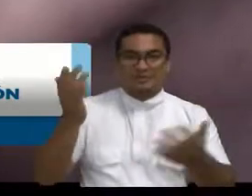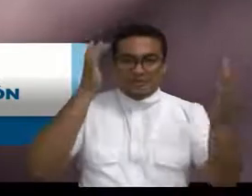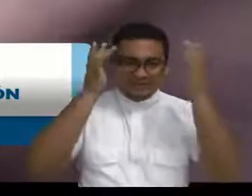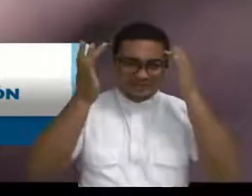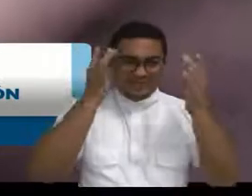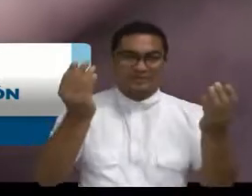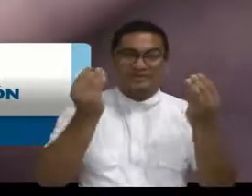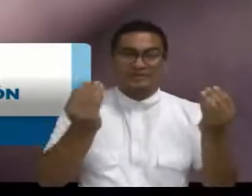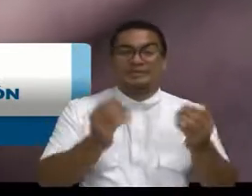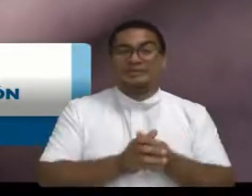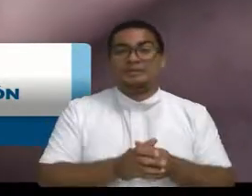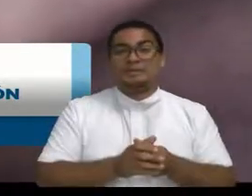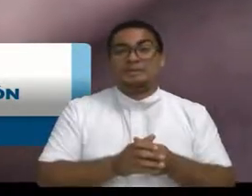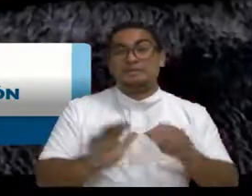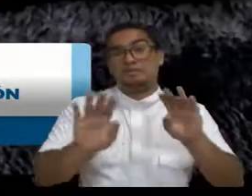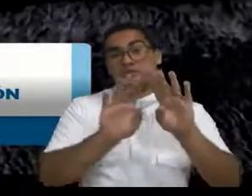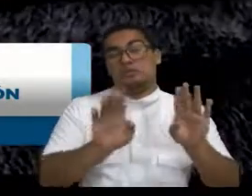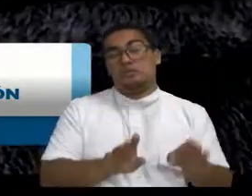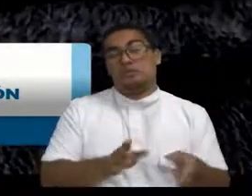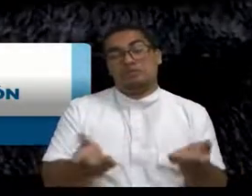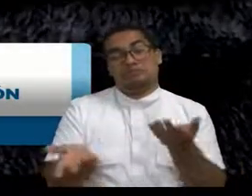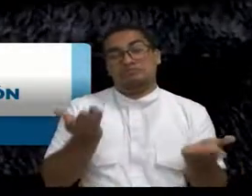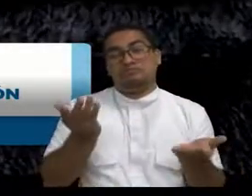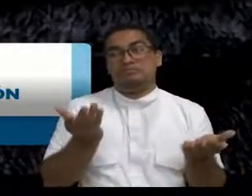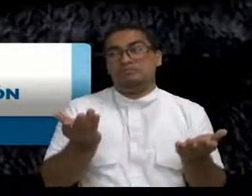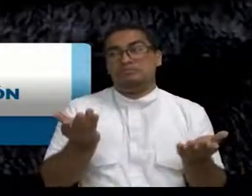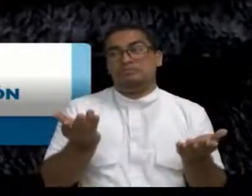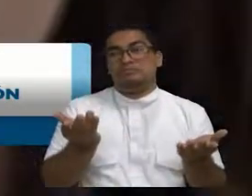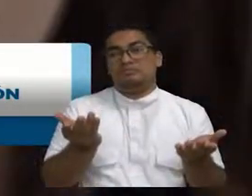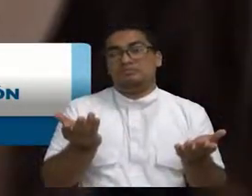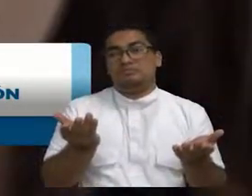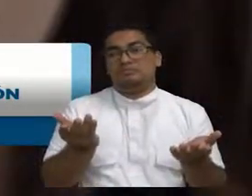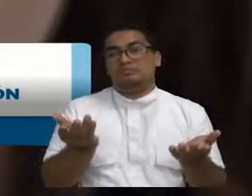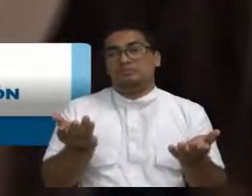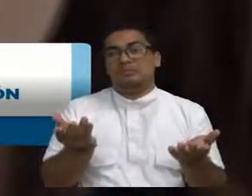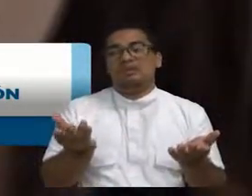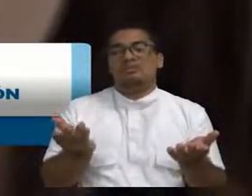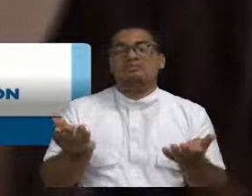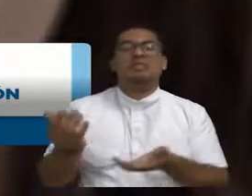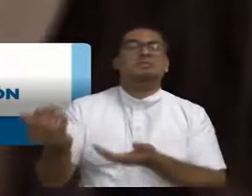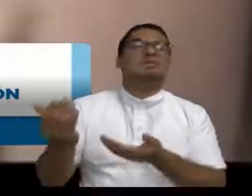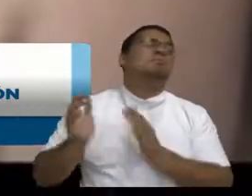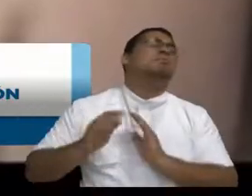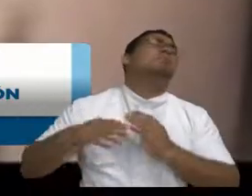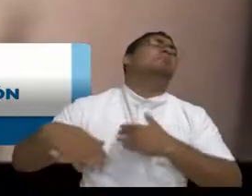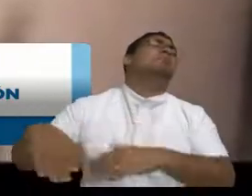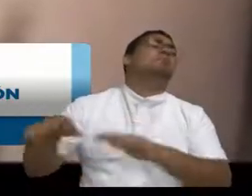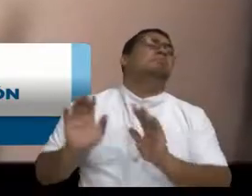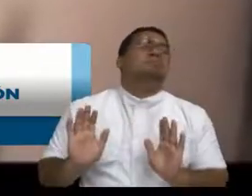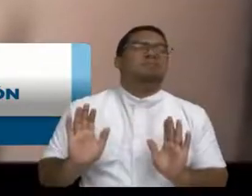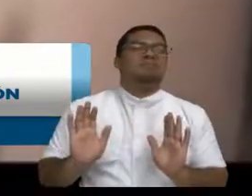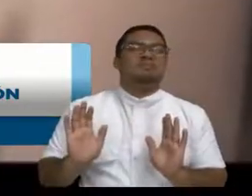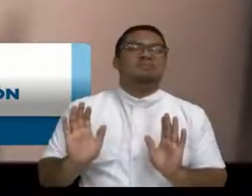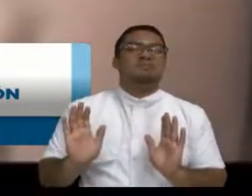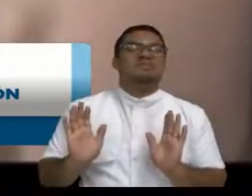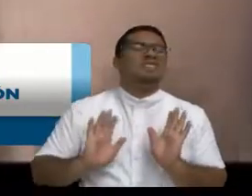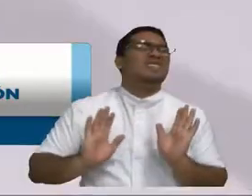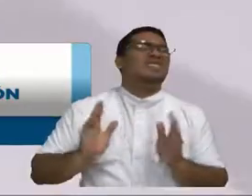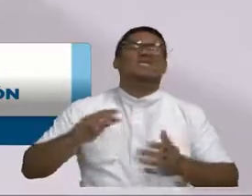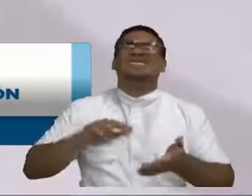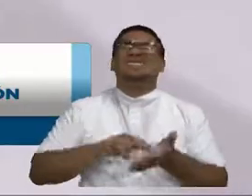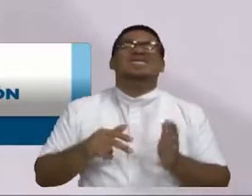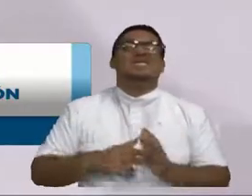tiene, o al contrario, que no tiene preocupación por el bebé, más bien siente que el bebé es una carga. Un estorbo. Una